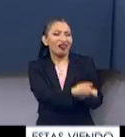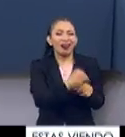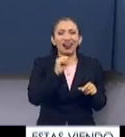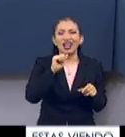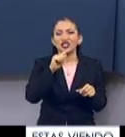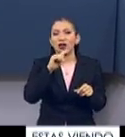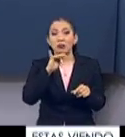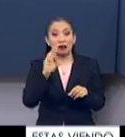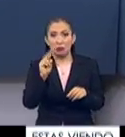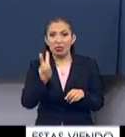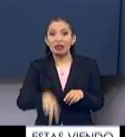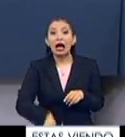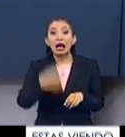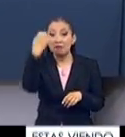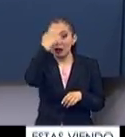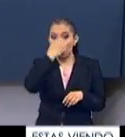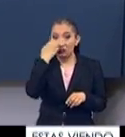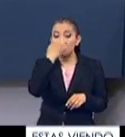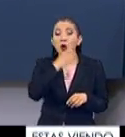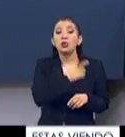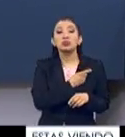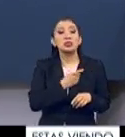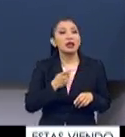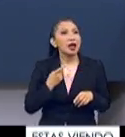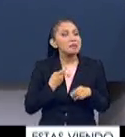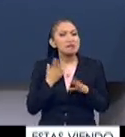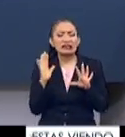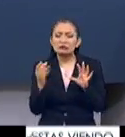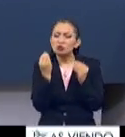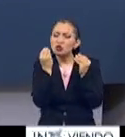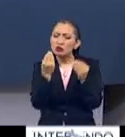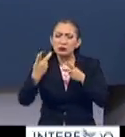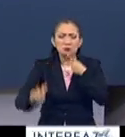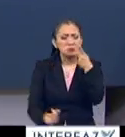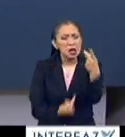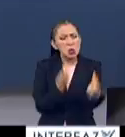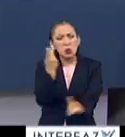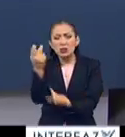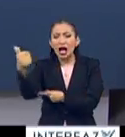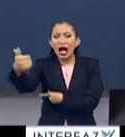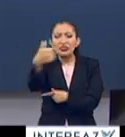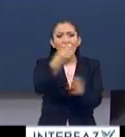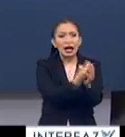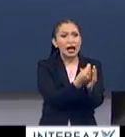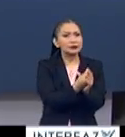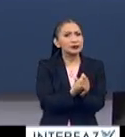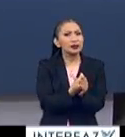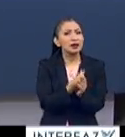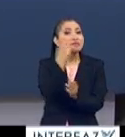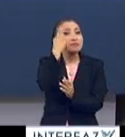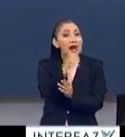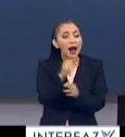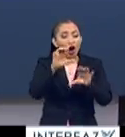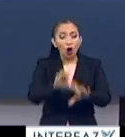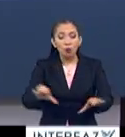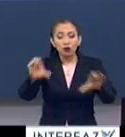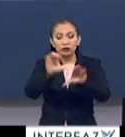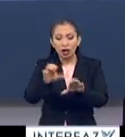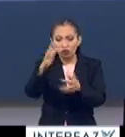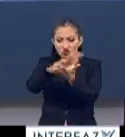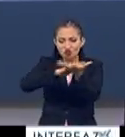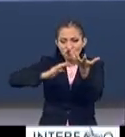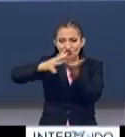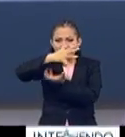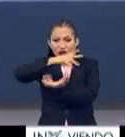astronomía. No, hacer las evaluaciones. Tienen que ser cientos de preguntas por cada clase para que la computadora revuelva